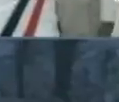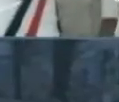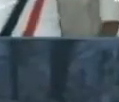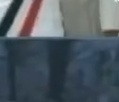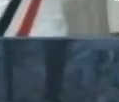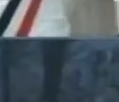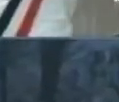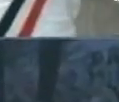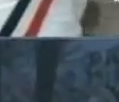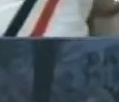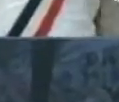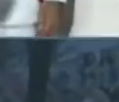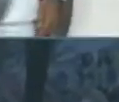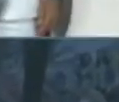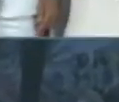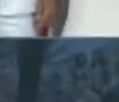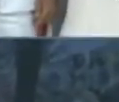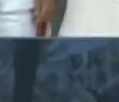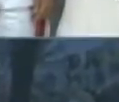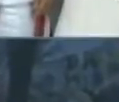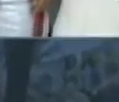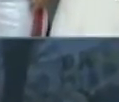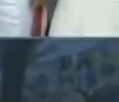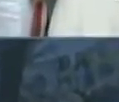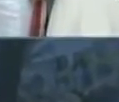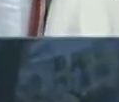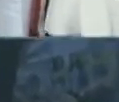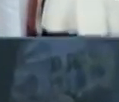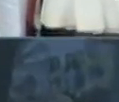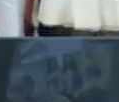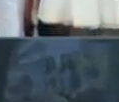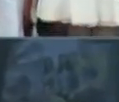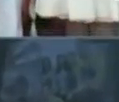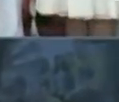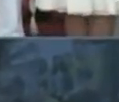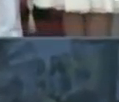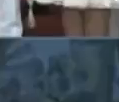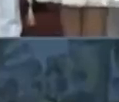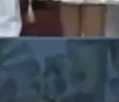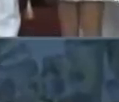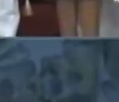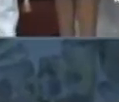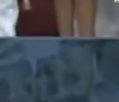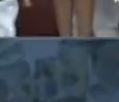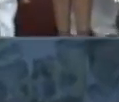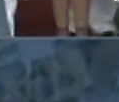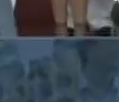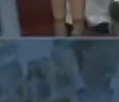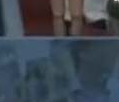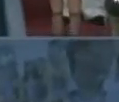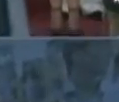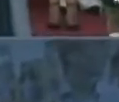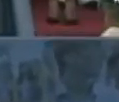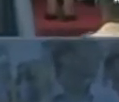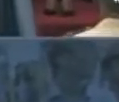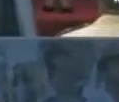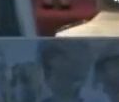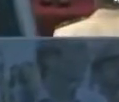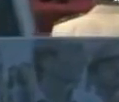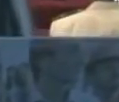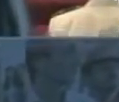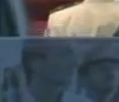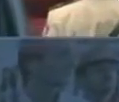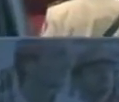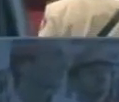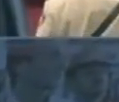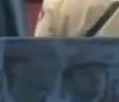en la educación primaria, en la educación secundaria, en el derecho a la educación universitaria, en todo lo que tiene que ver con el derecho al